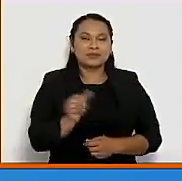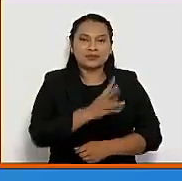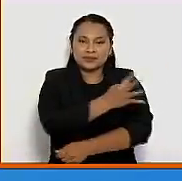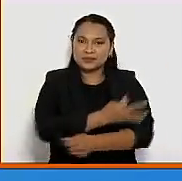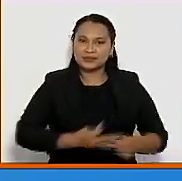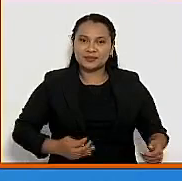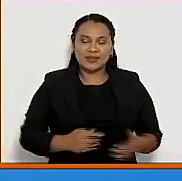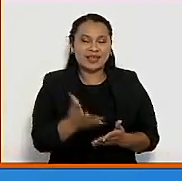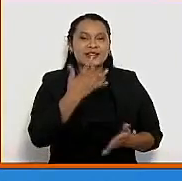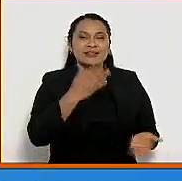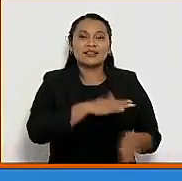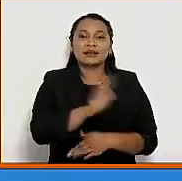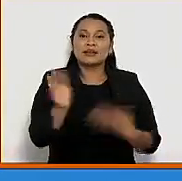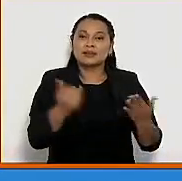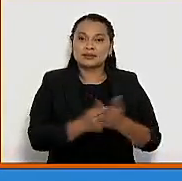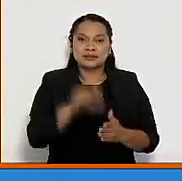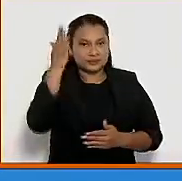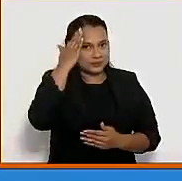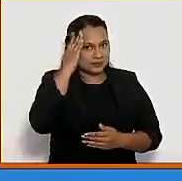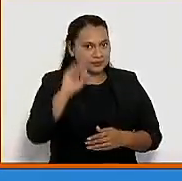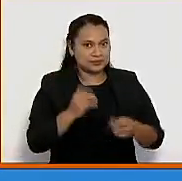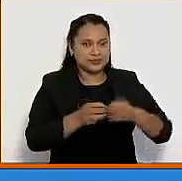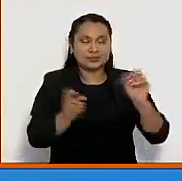porque nuestro primer número seleccionado es